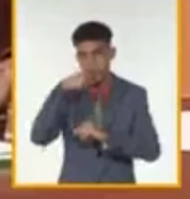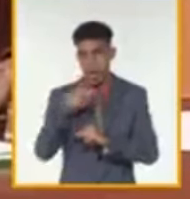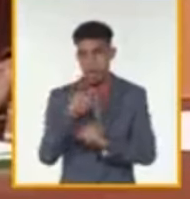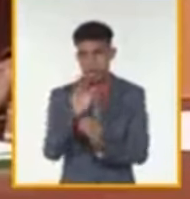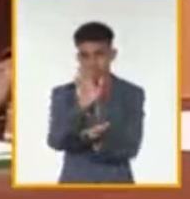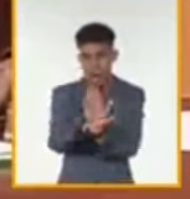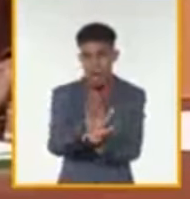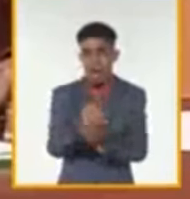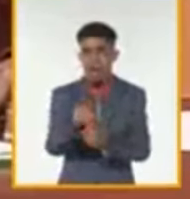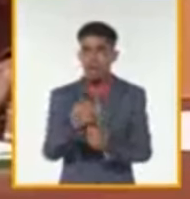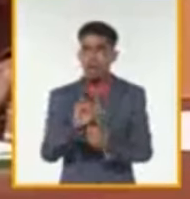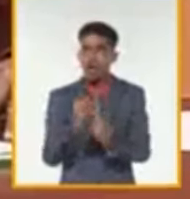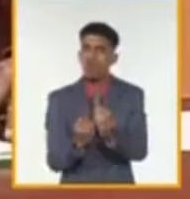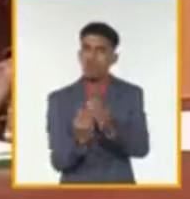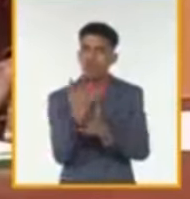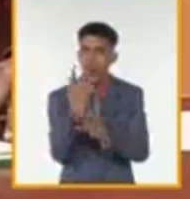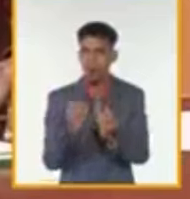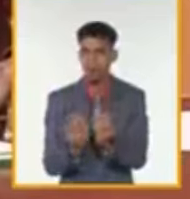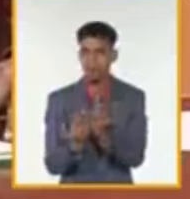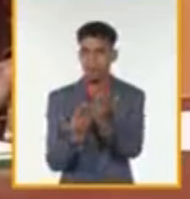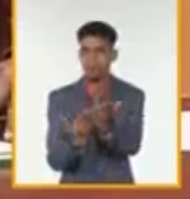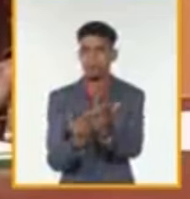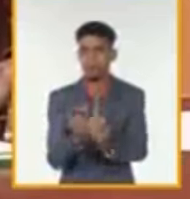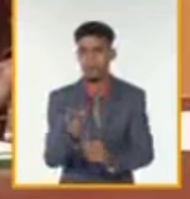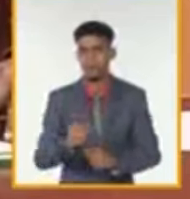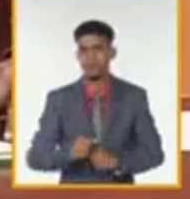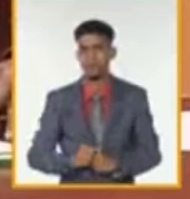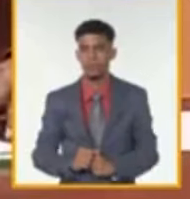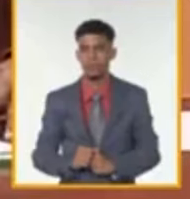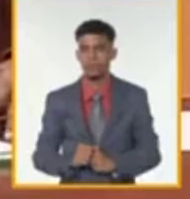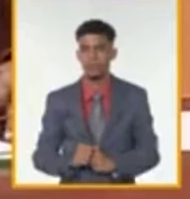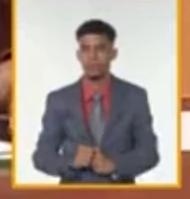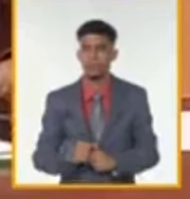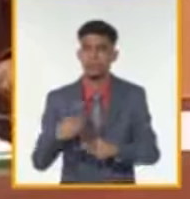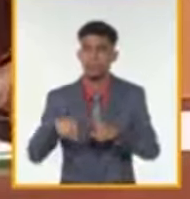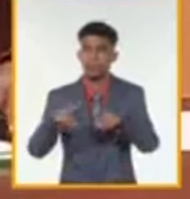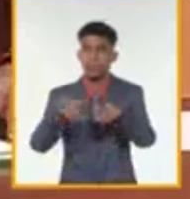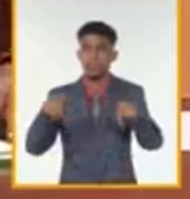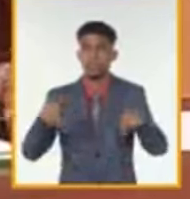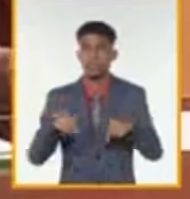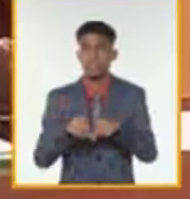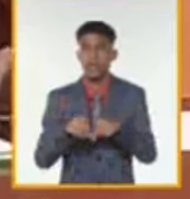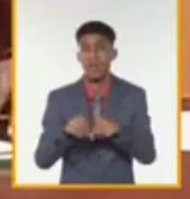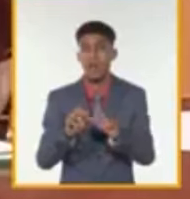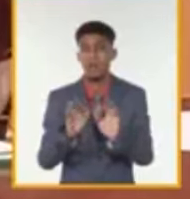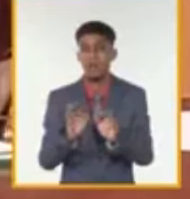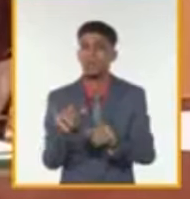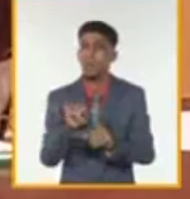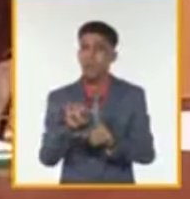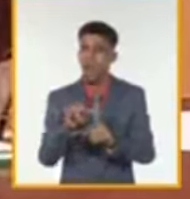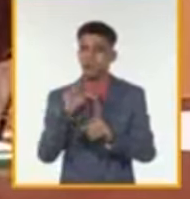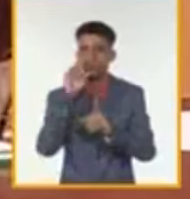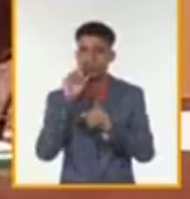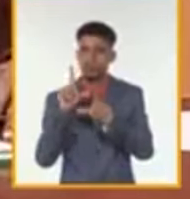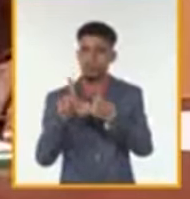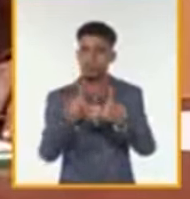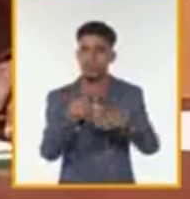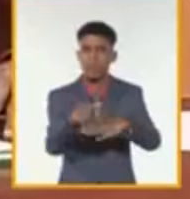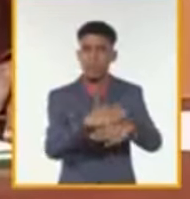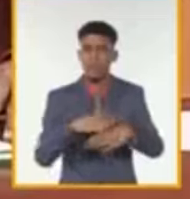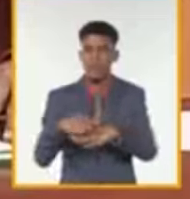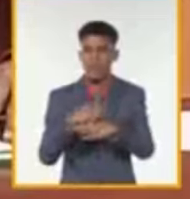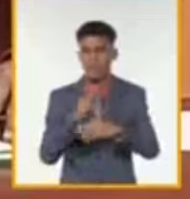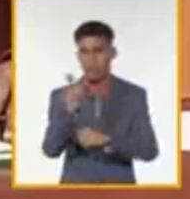literario fundación de la ciudad también en en la sala caturla de la biblioteca Martí en el horario de la noche Bueno ya se estaría desarrollando toda la